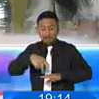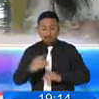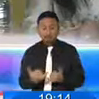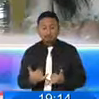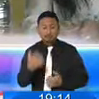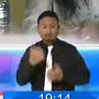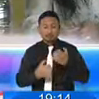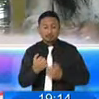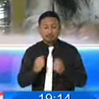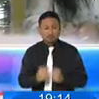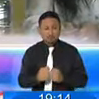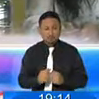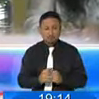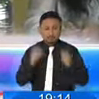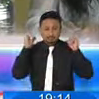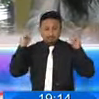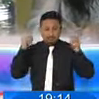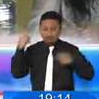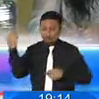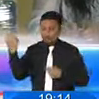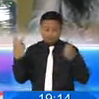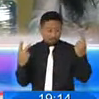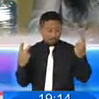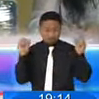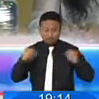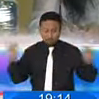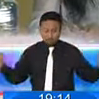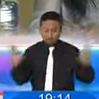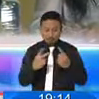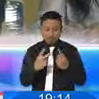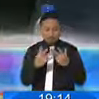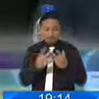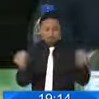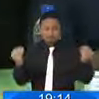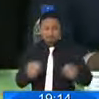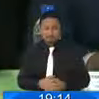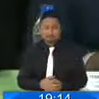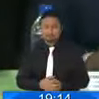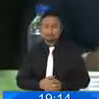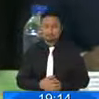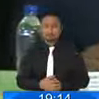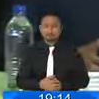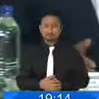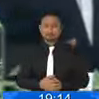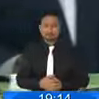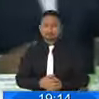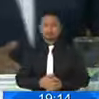sol líderes se puedan subsanar para evitar así una ruptura definitiva informó Javier gallo